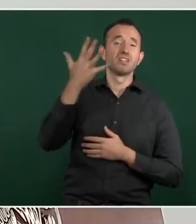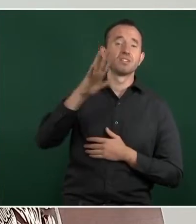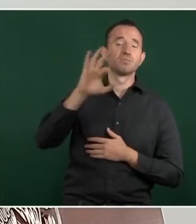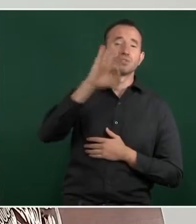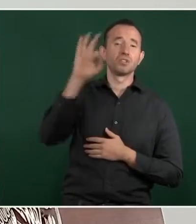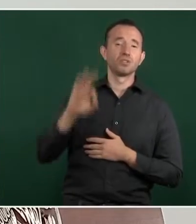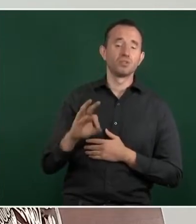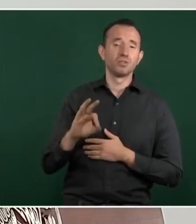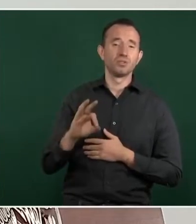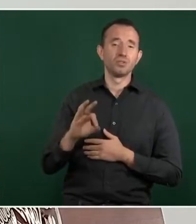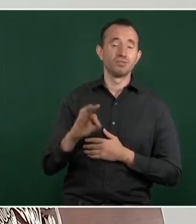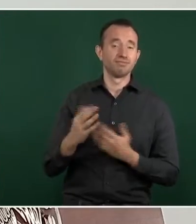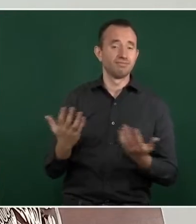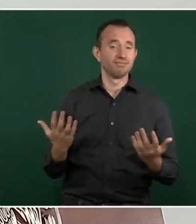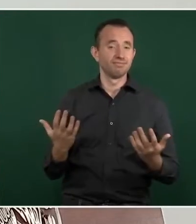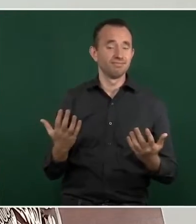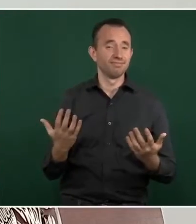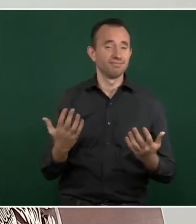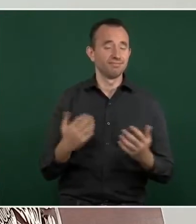Y tengo